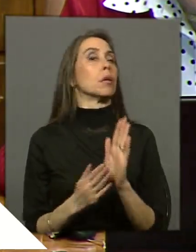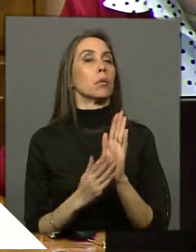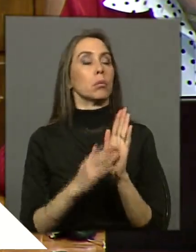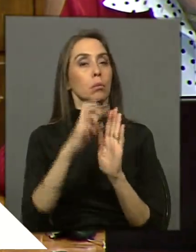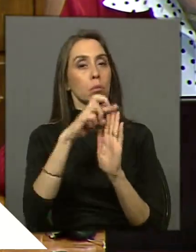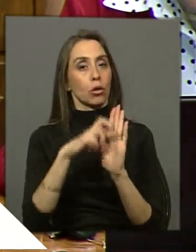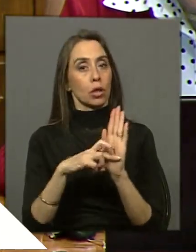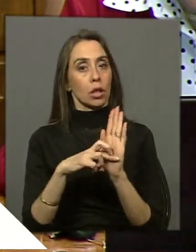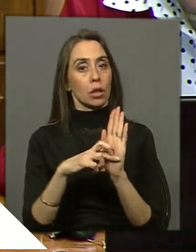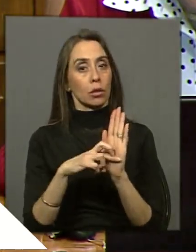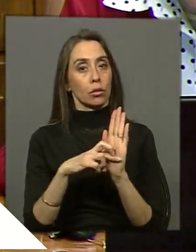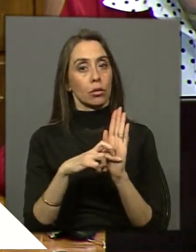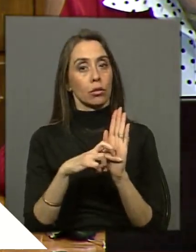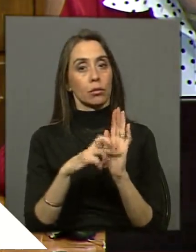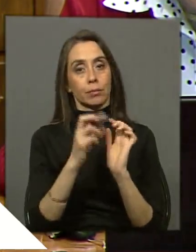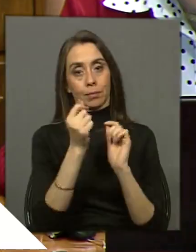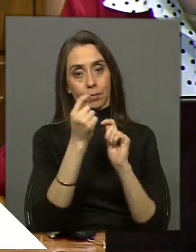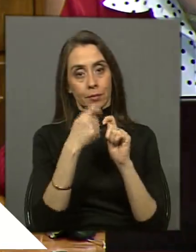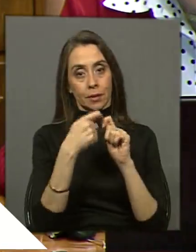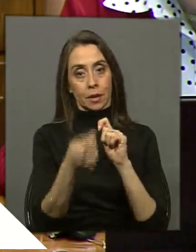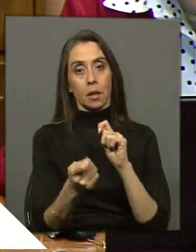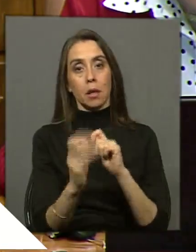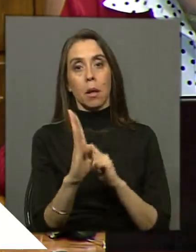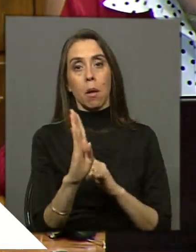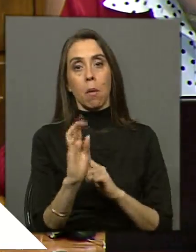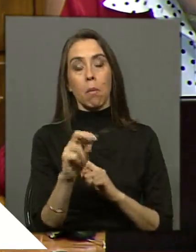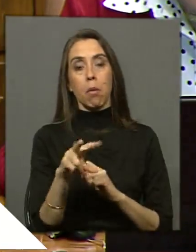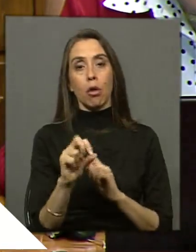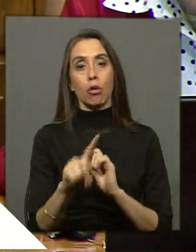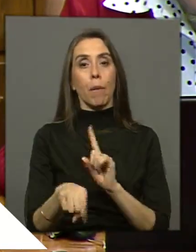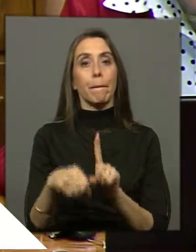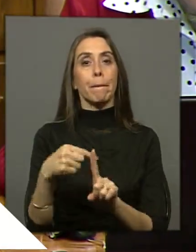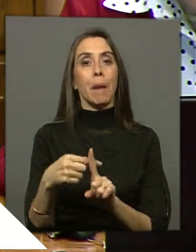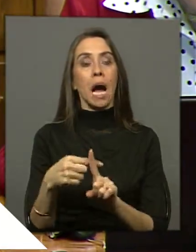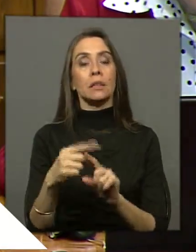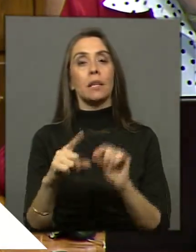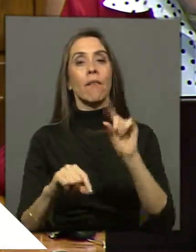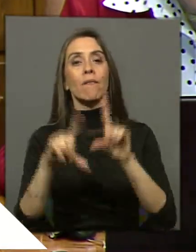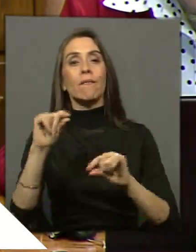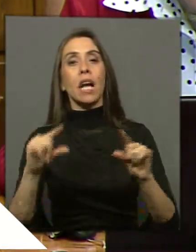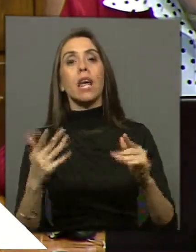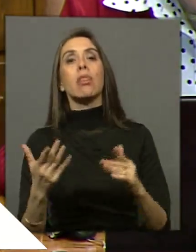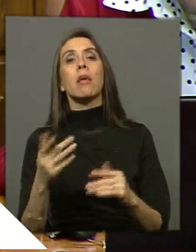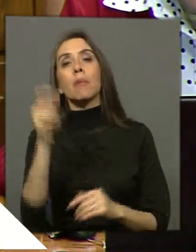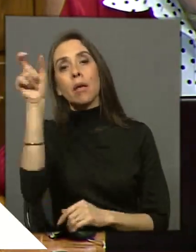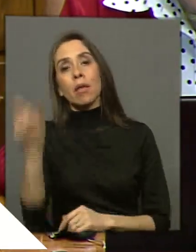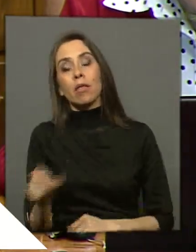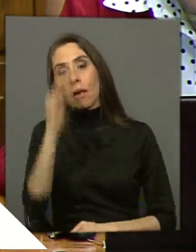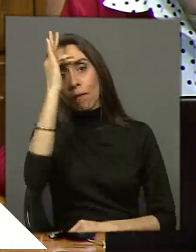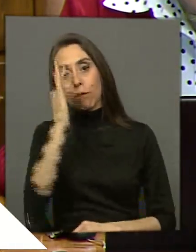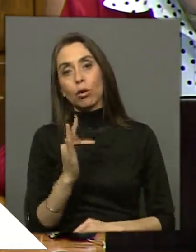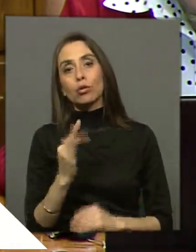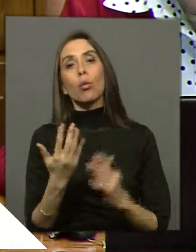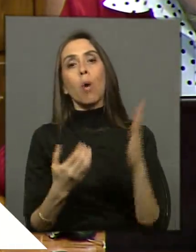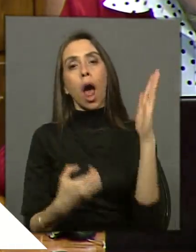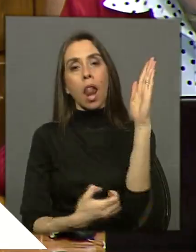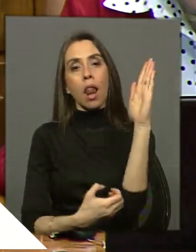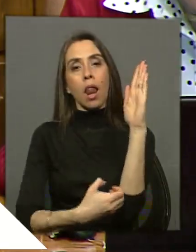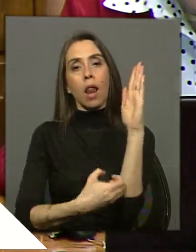viene a conceder una bonificación adicional que varía según el escalafón en el que se encuentre cada funcionario.